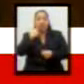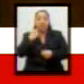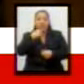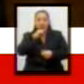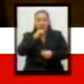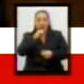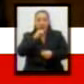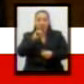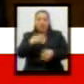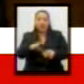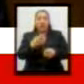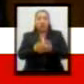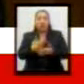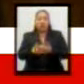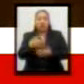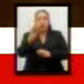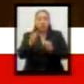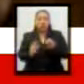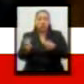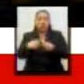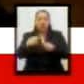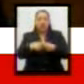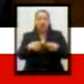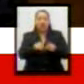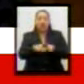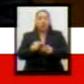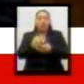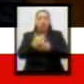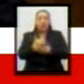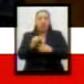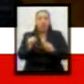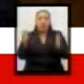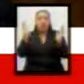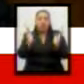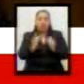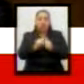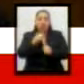y a que las propuestas del presupuesto participativo también contribuyan a reducir las brechas de género.